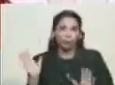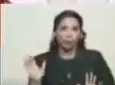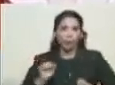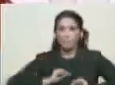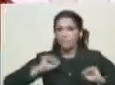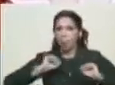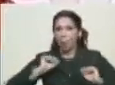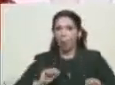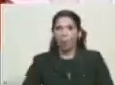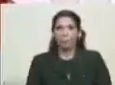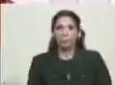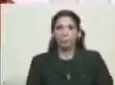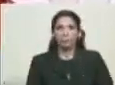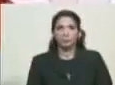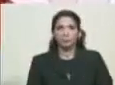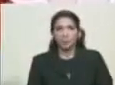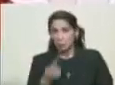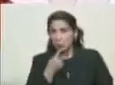explosión,